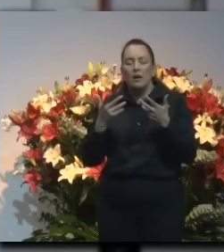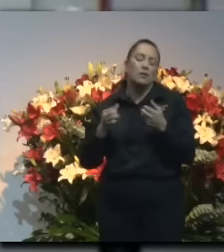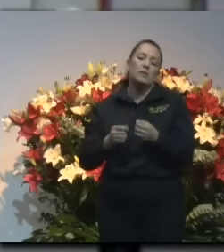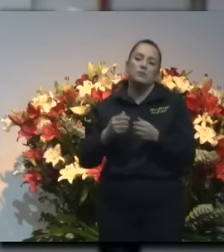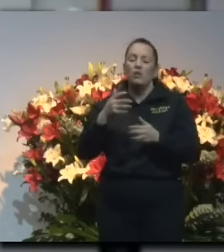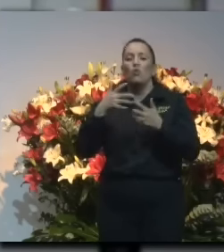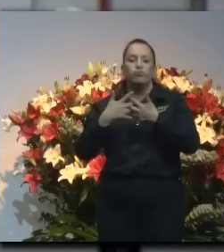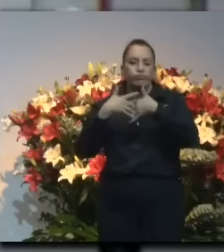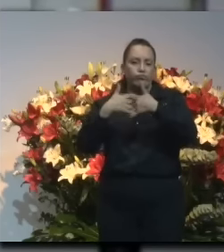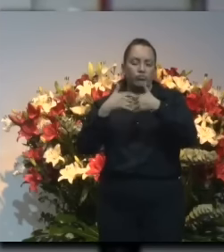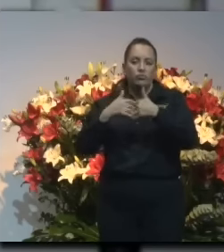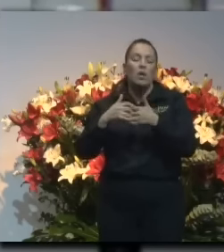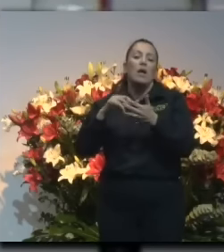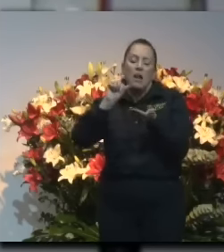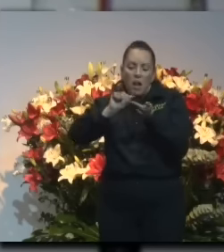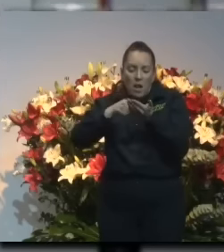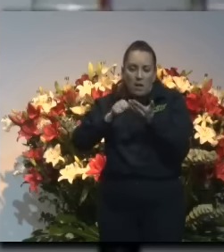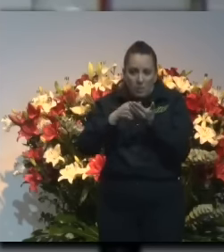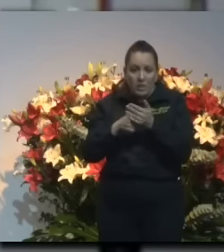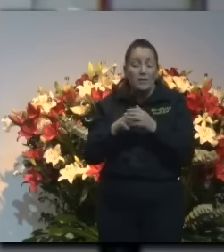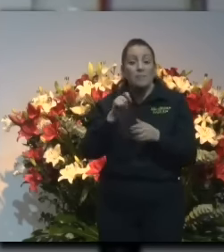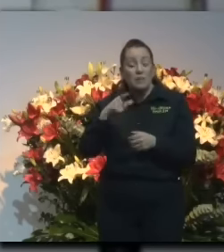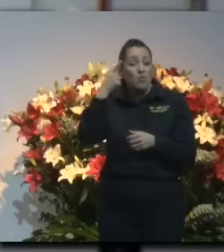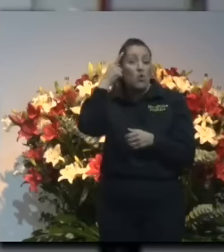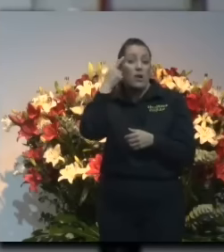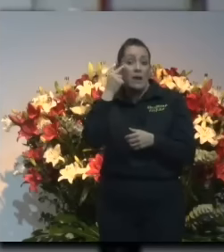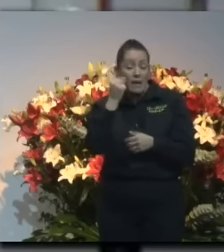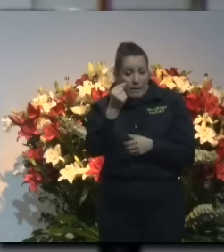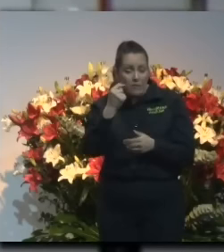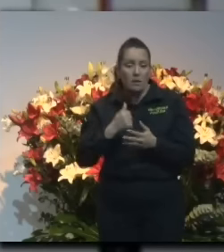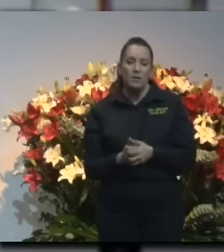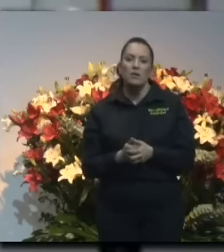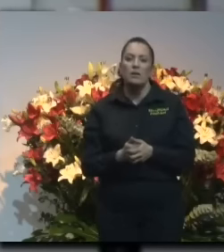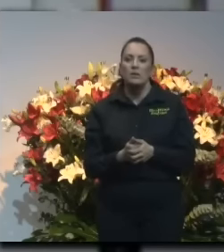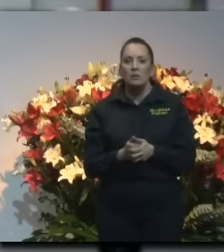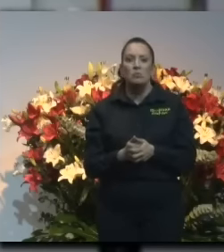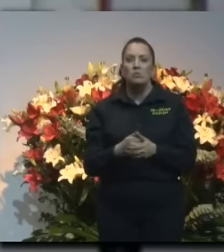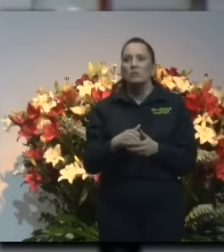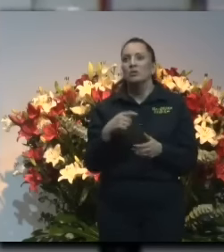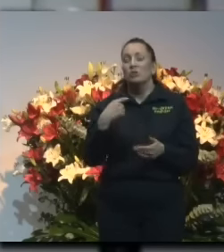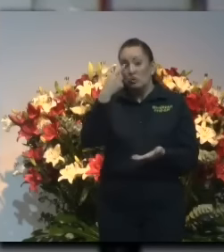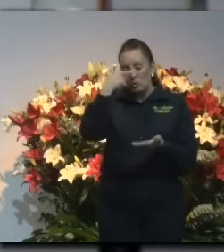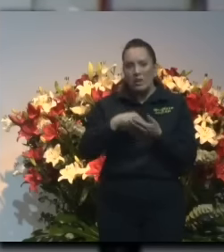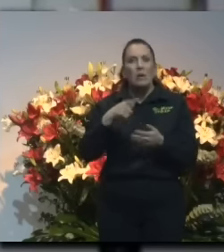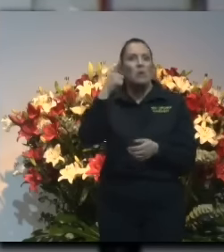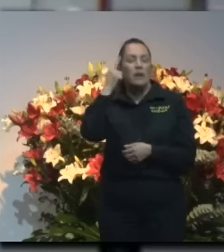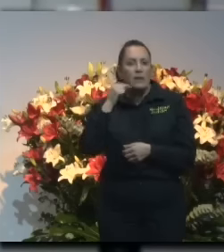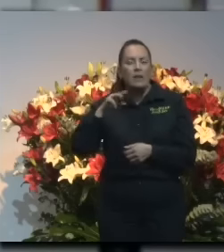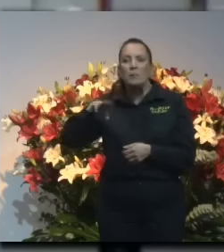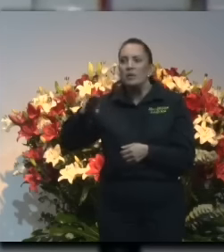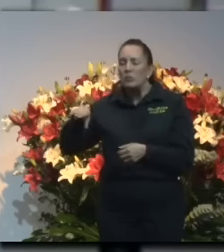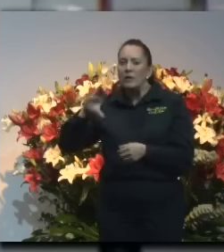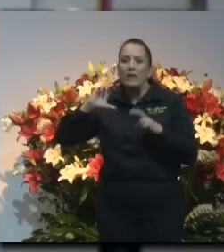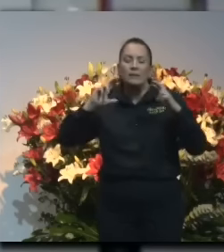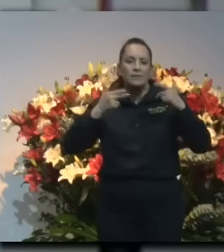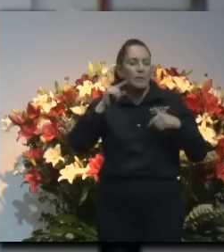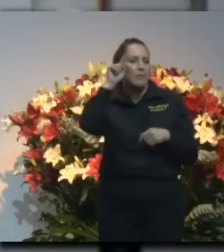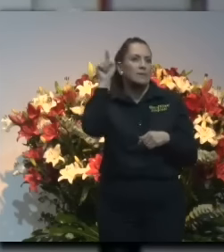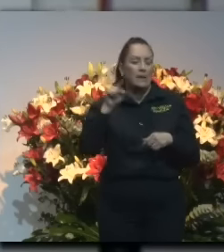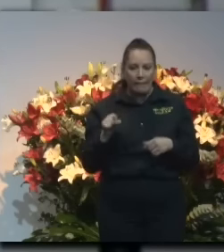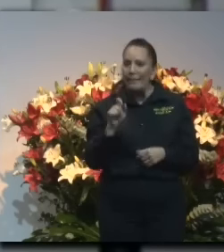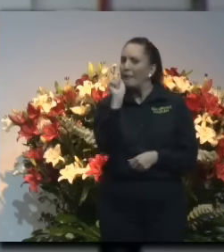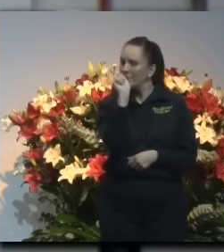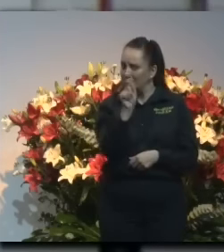de esa región. Guerrero es otro estado. Yo ahorita vería como focos rojos Guerrero, Michoacán, Chiapas, Zacatecas